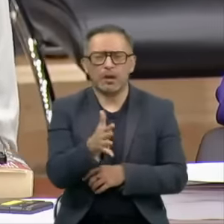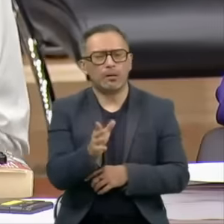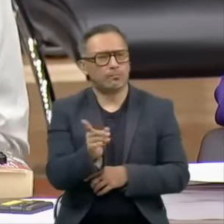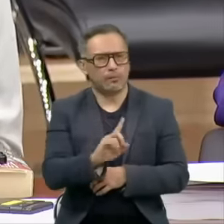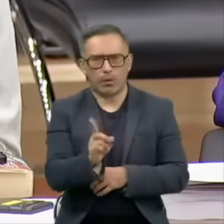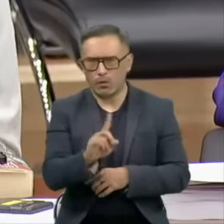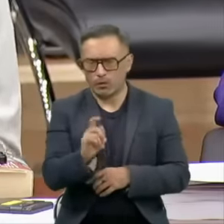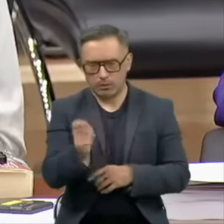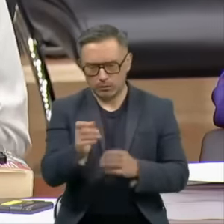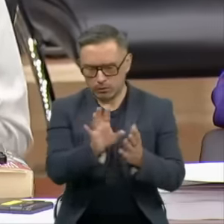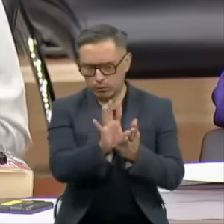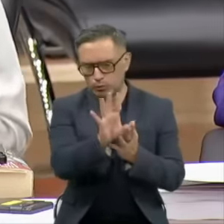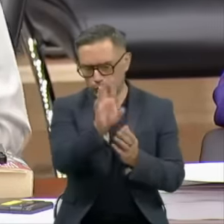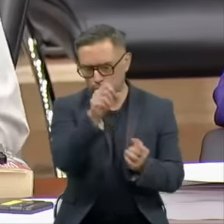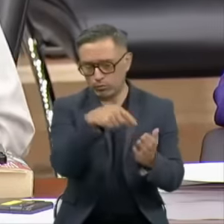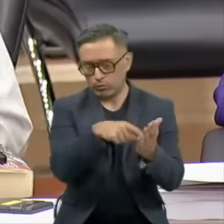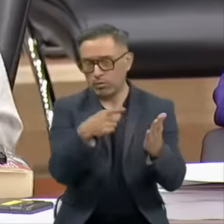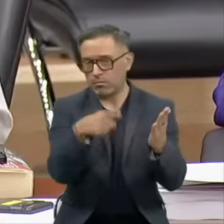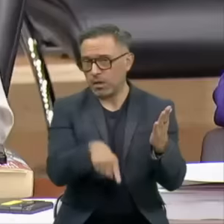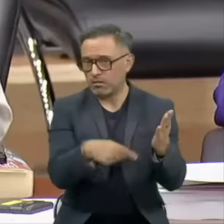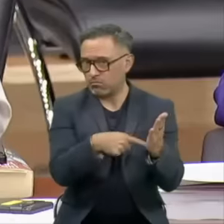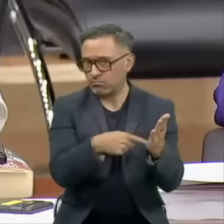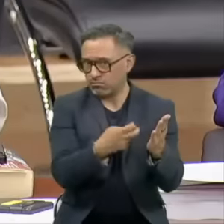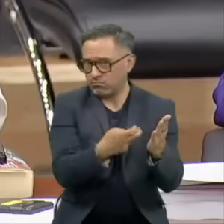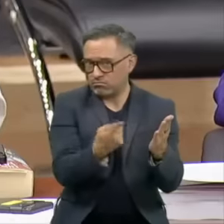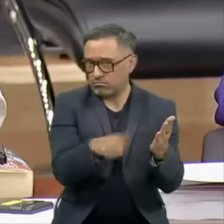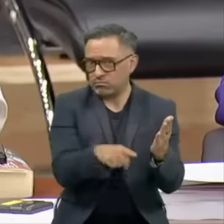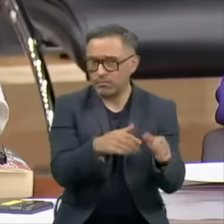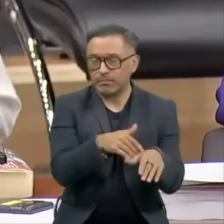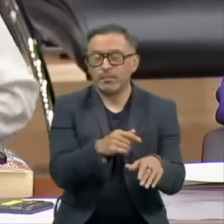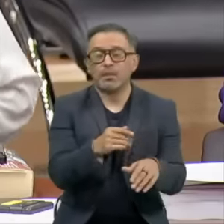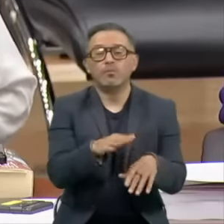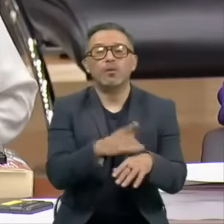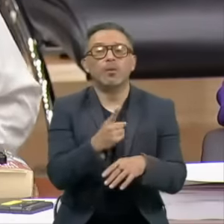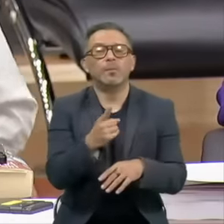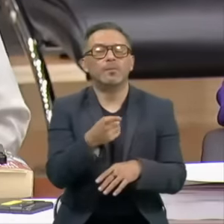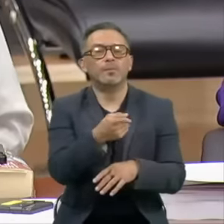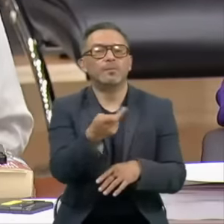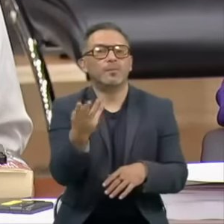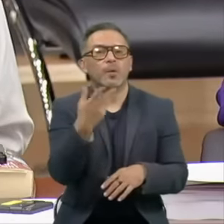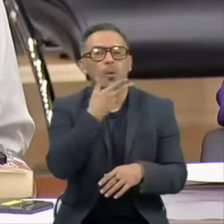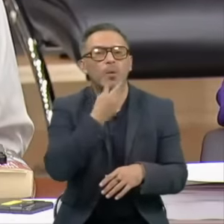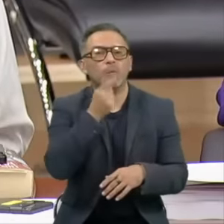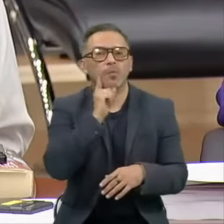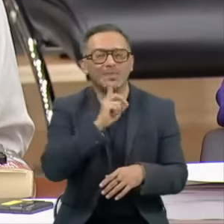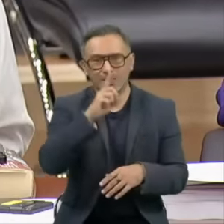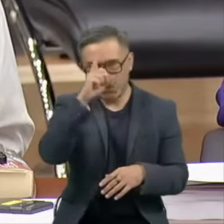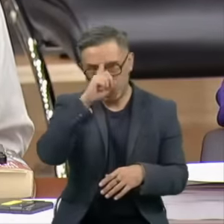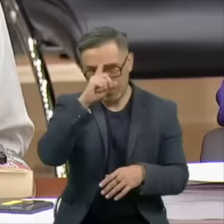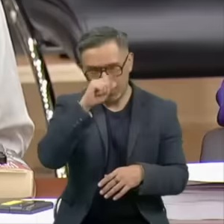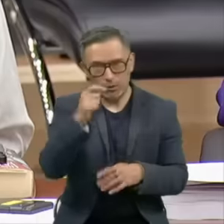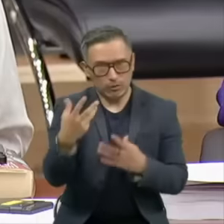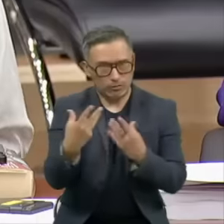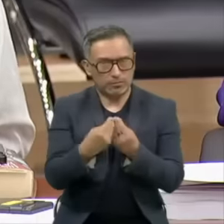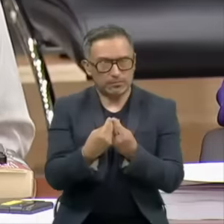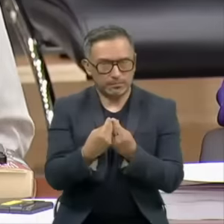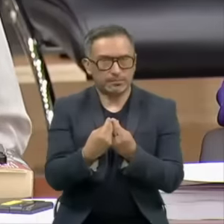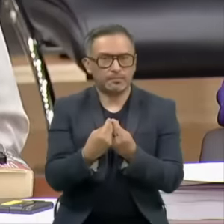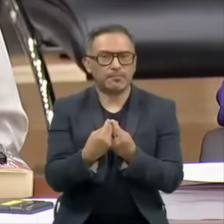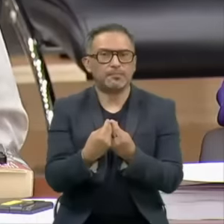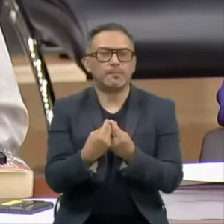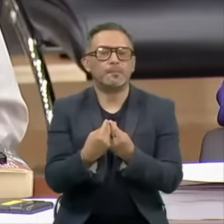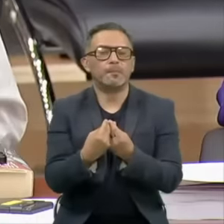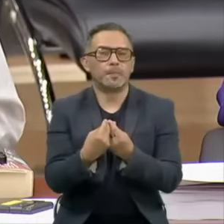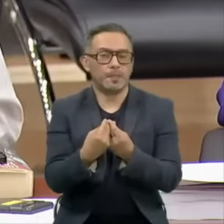marco constitucional. Porque además plantear que los consejeros y consejeras que van a acompañar